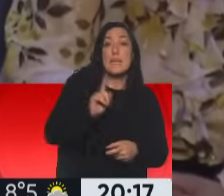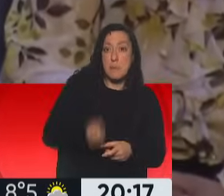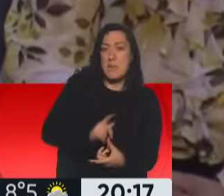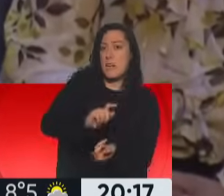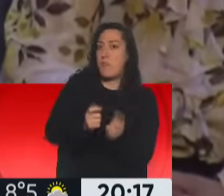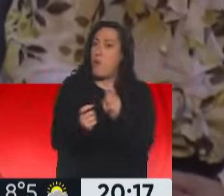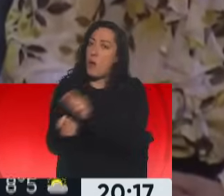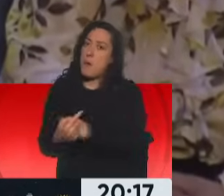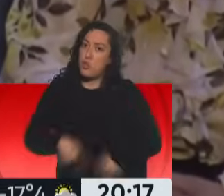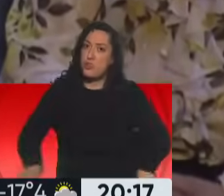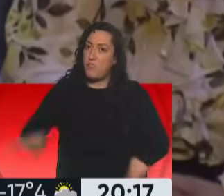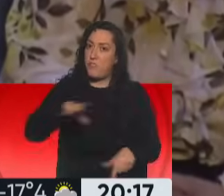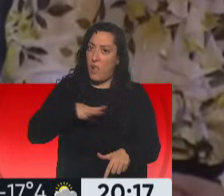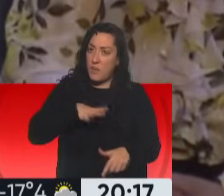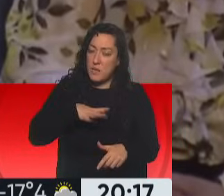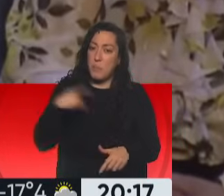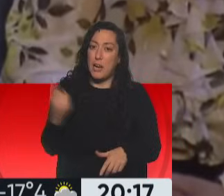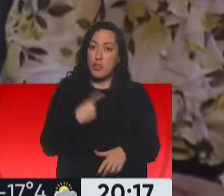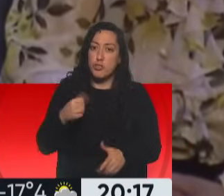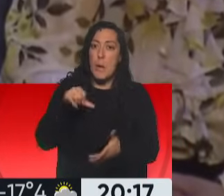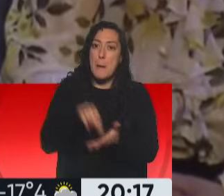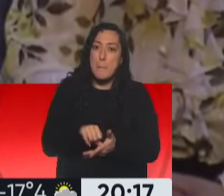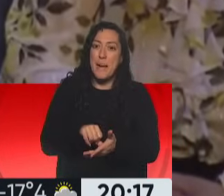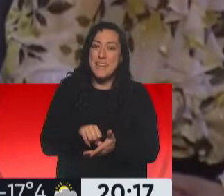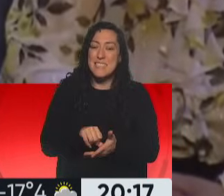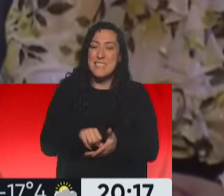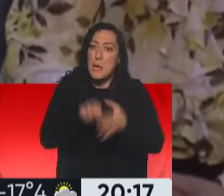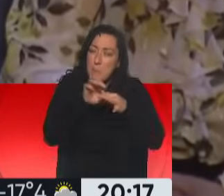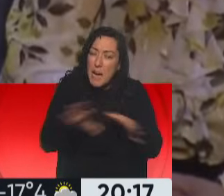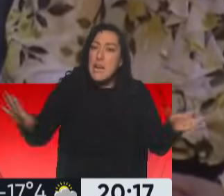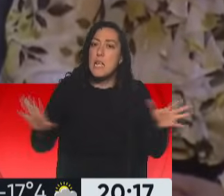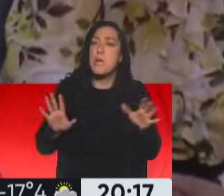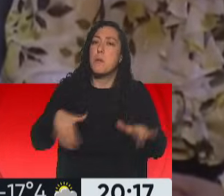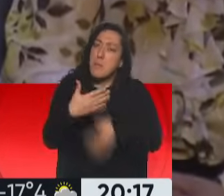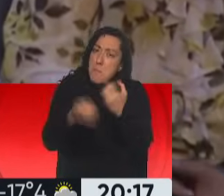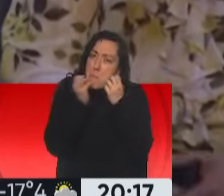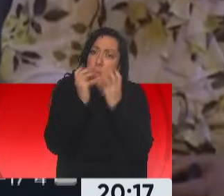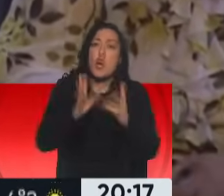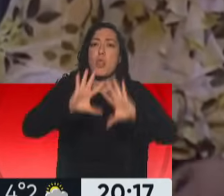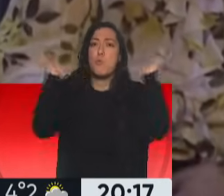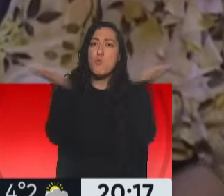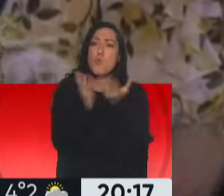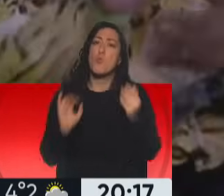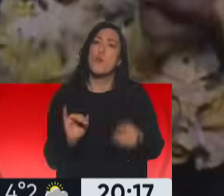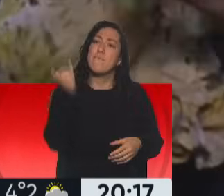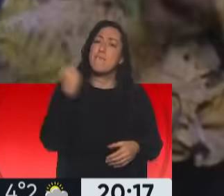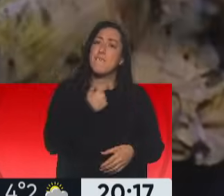aún nos faltan para convertirnos en el país más libre y próspero del mundo.